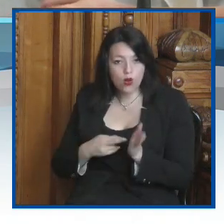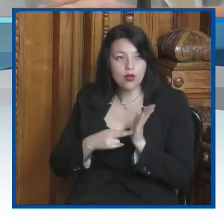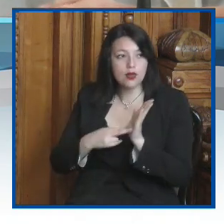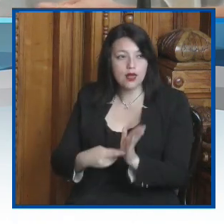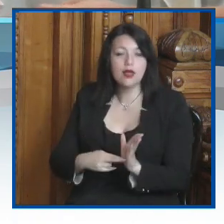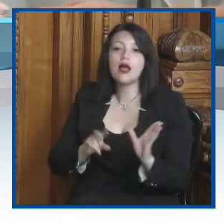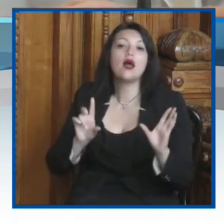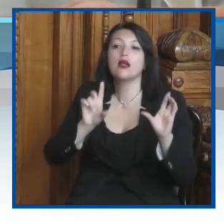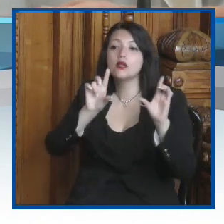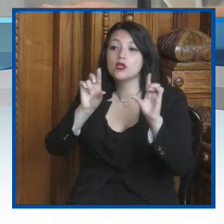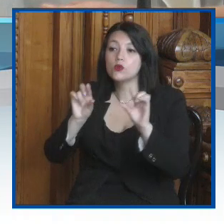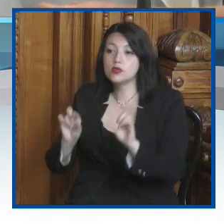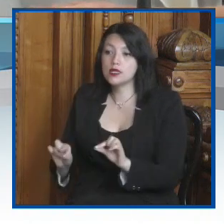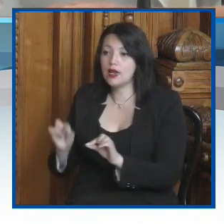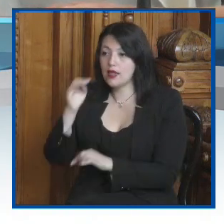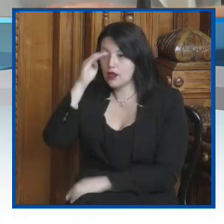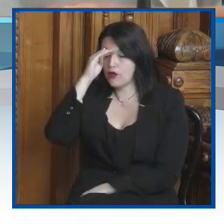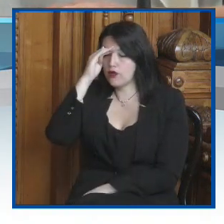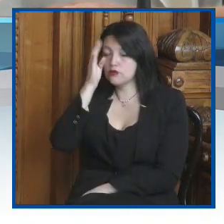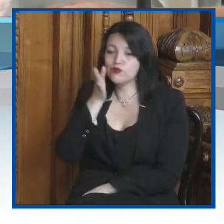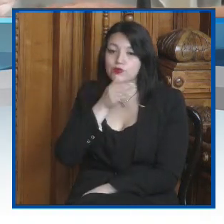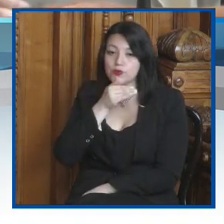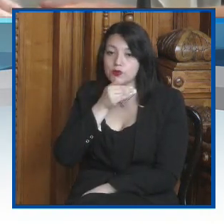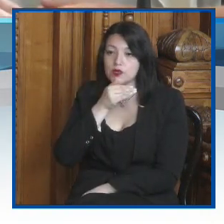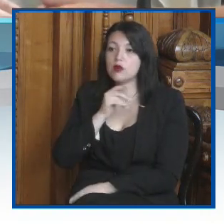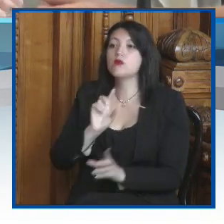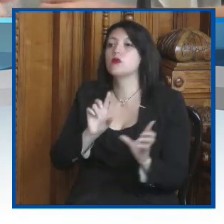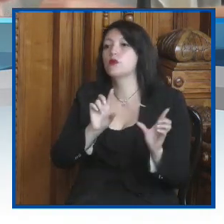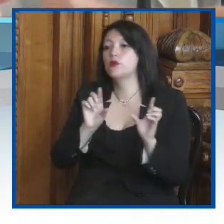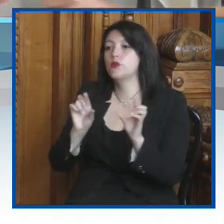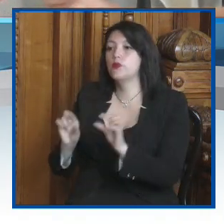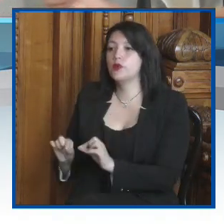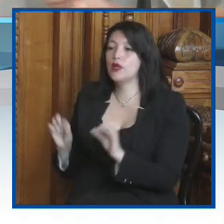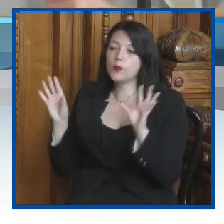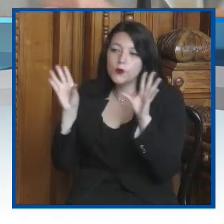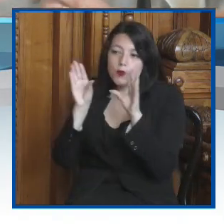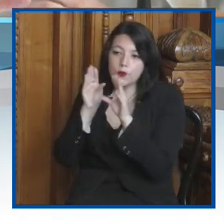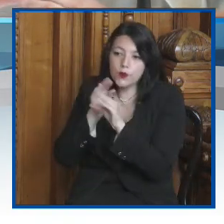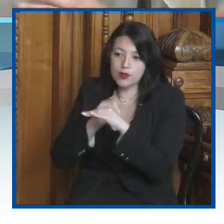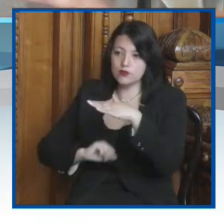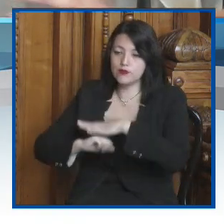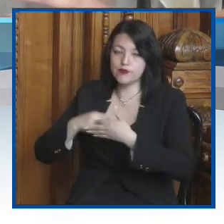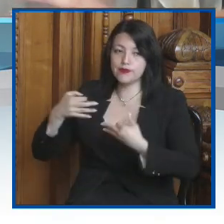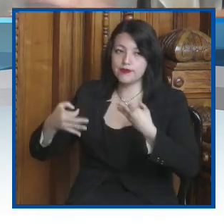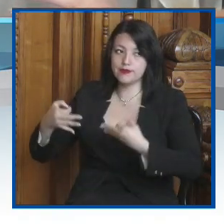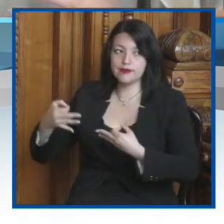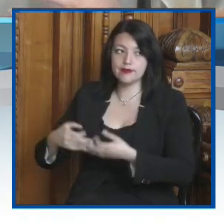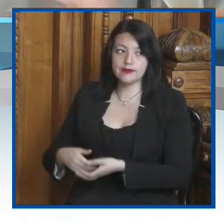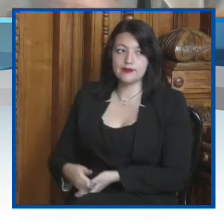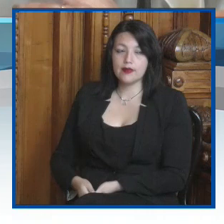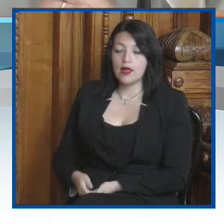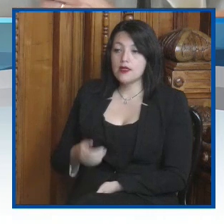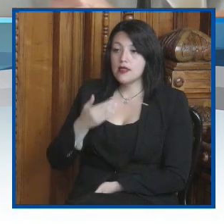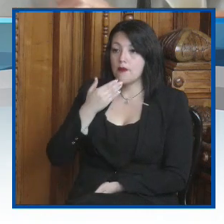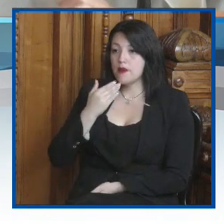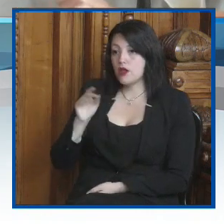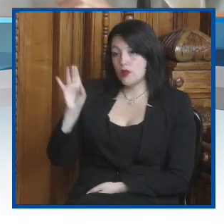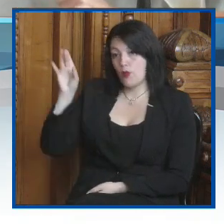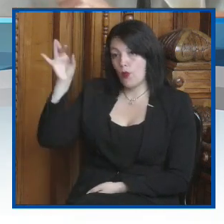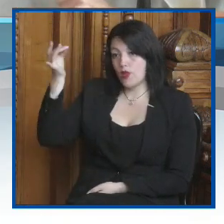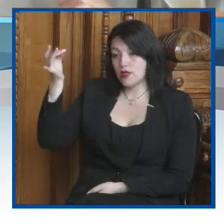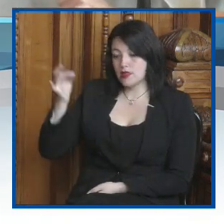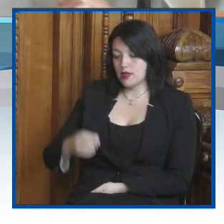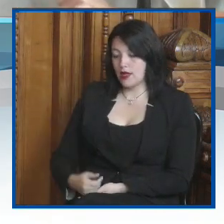reducir esa desconfianza y oscuridad del Poder Judicial. ¿Pero qué pasó? Nos dimos cuenta de